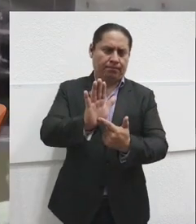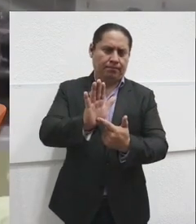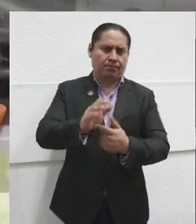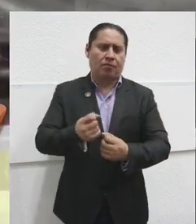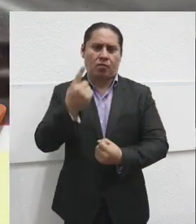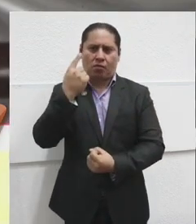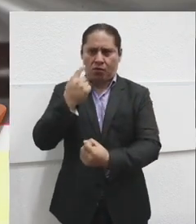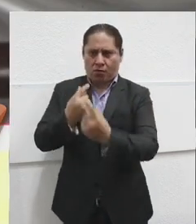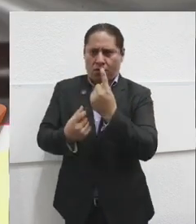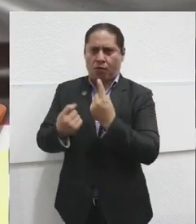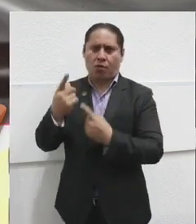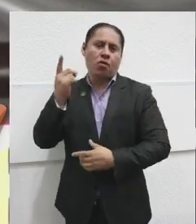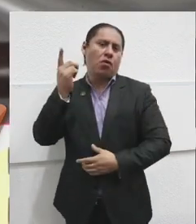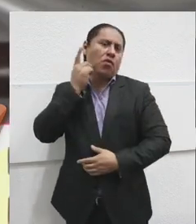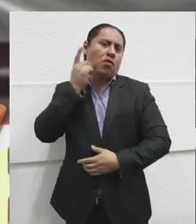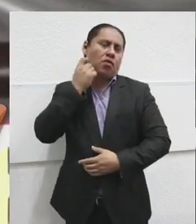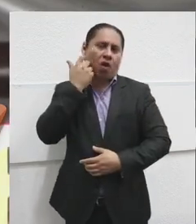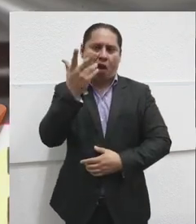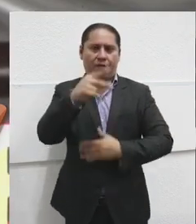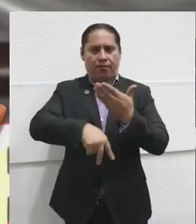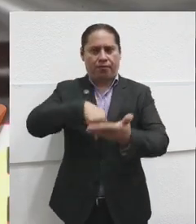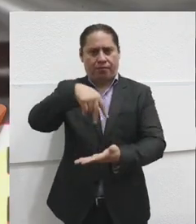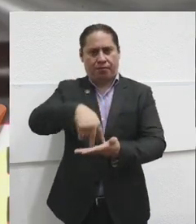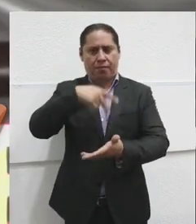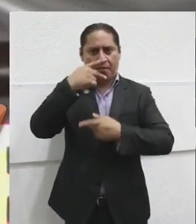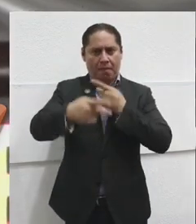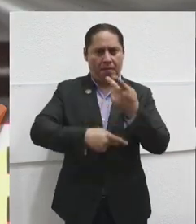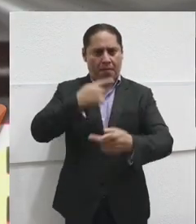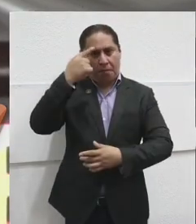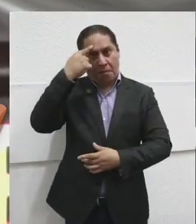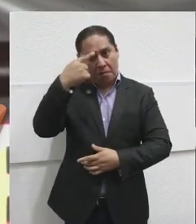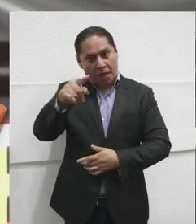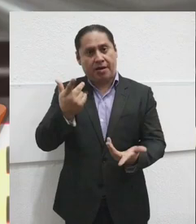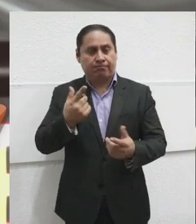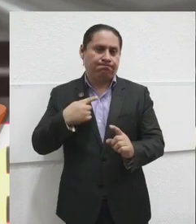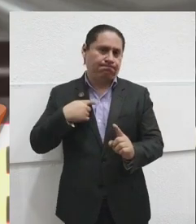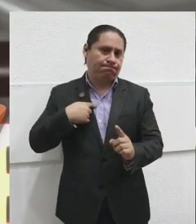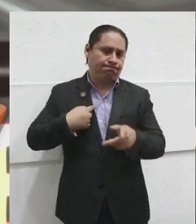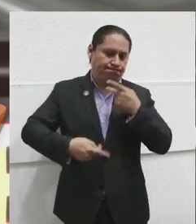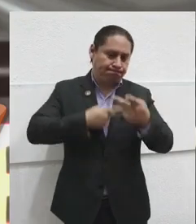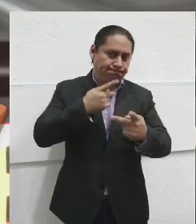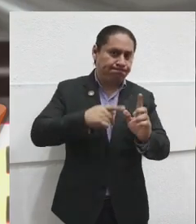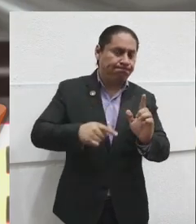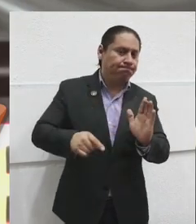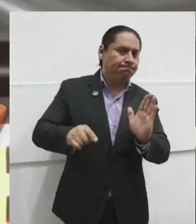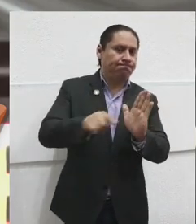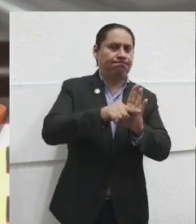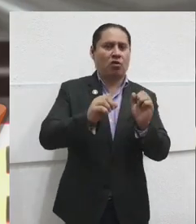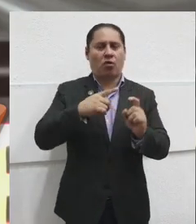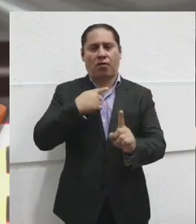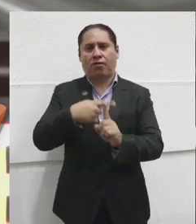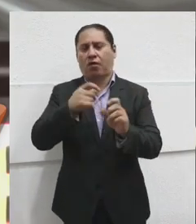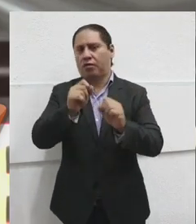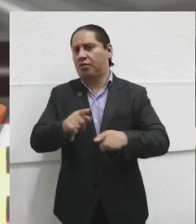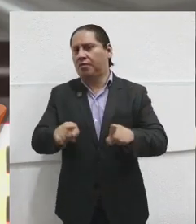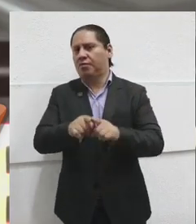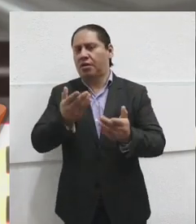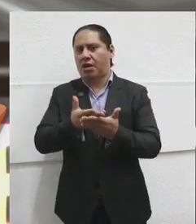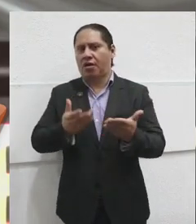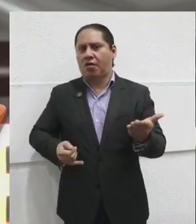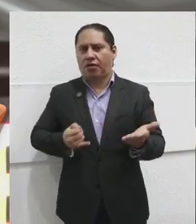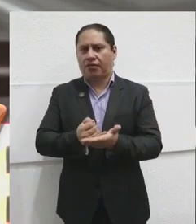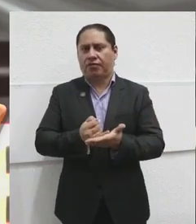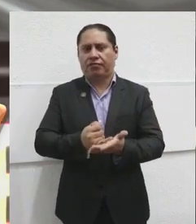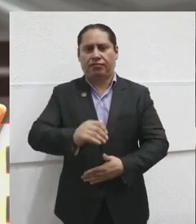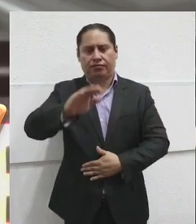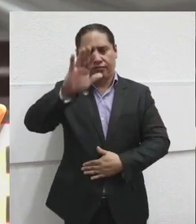presentado. Si alguna o alguno de los legisladores desea hacer uso de la contra o a favor del mismo, sírvanse manifestarlo en